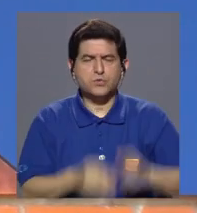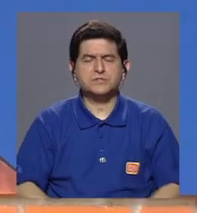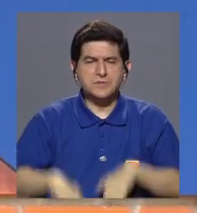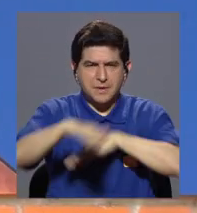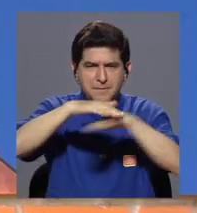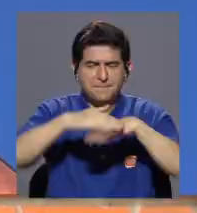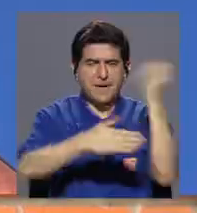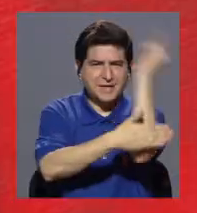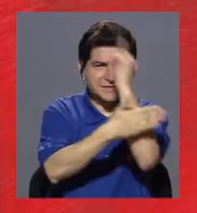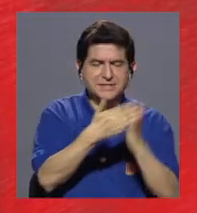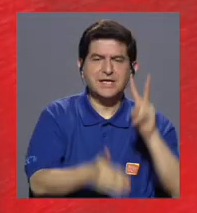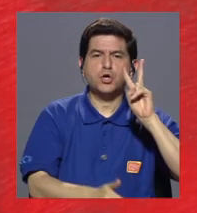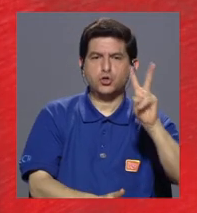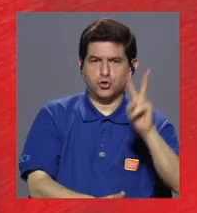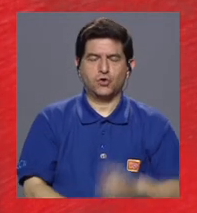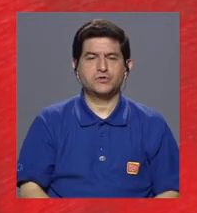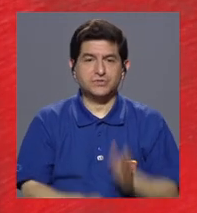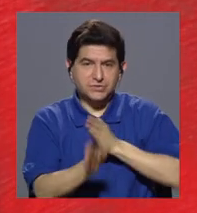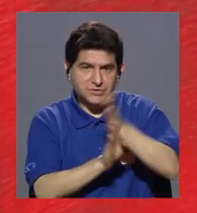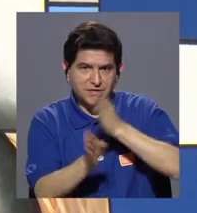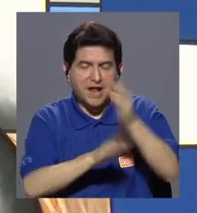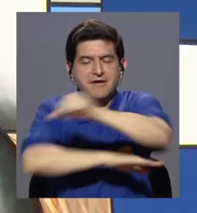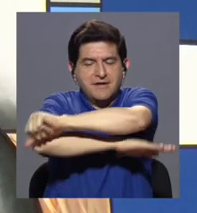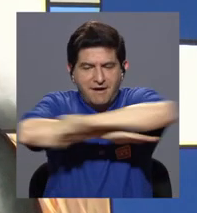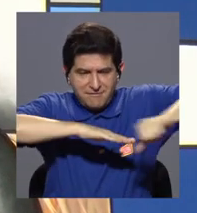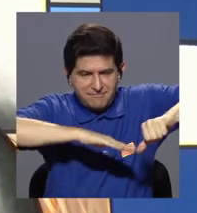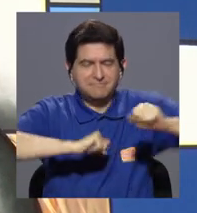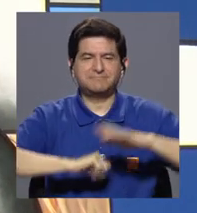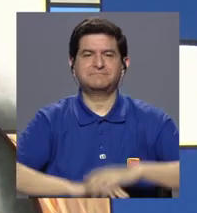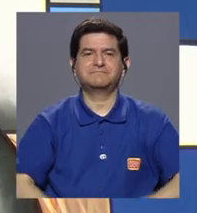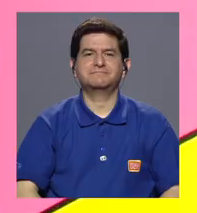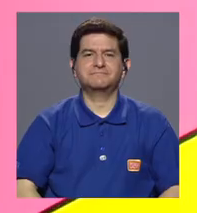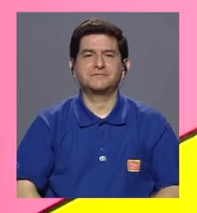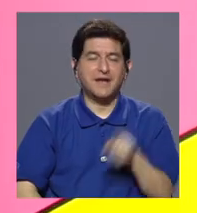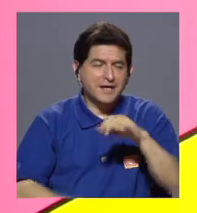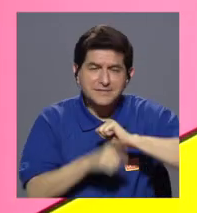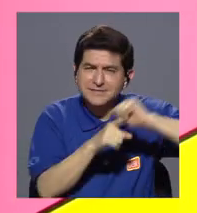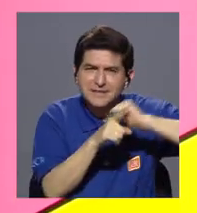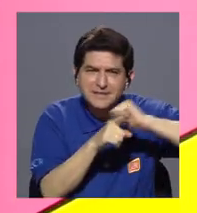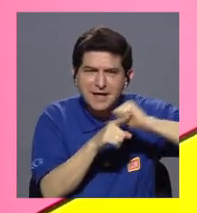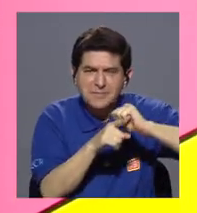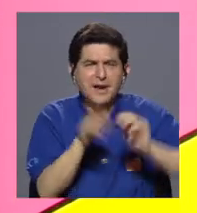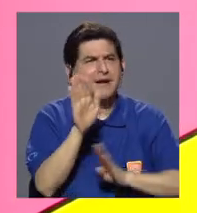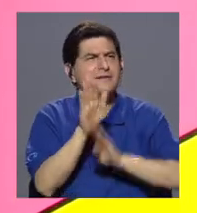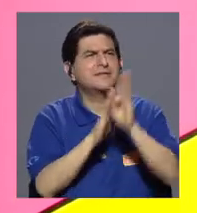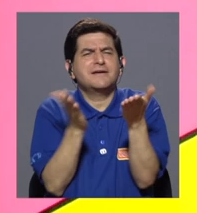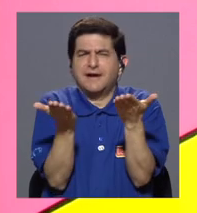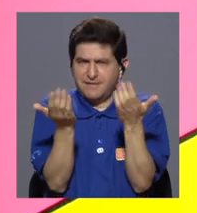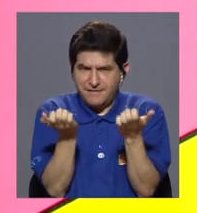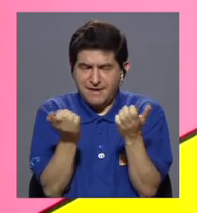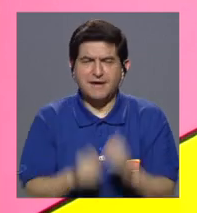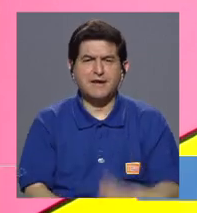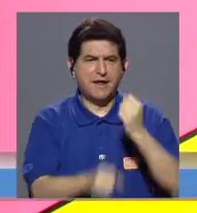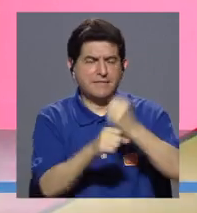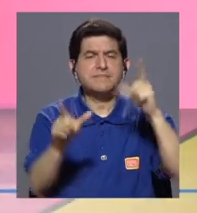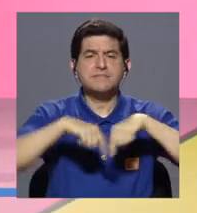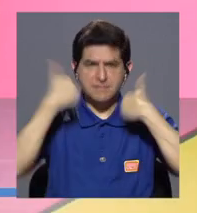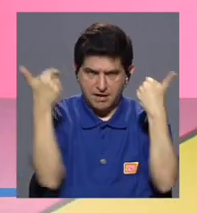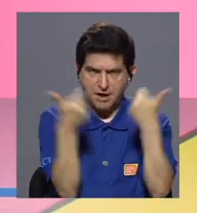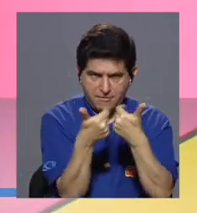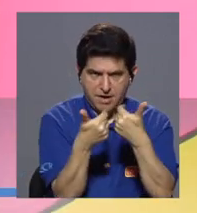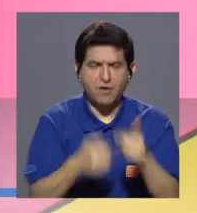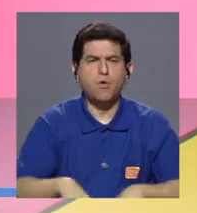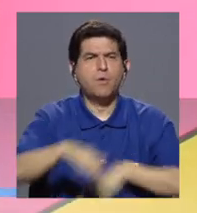fundamentos de diseño 2d la carrera de arquitectura del ejercicio que quisimos desarrollar eran trabajo grupal